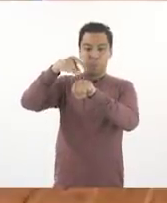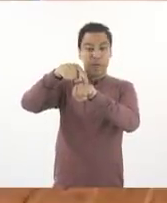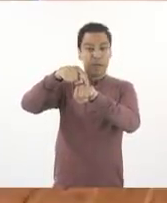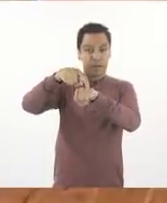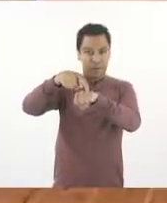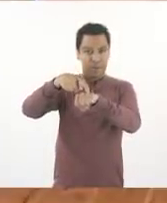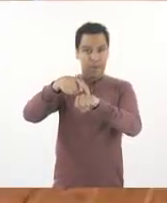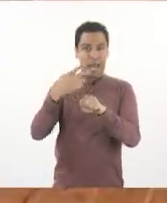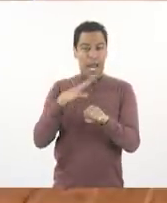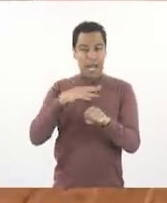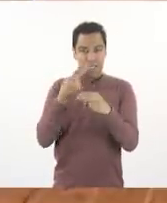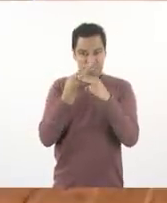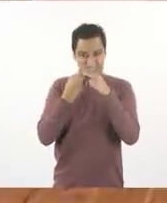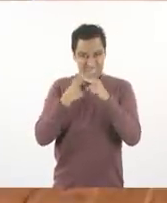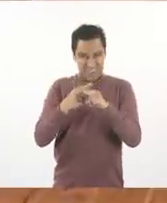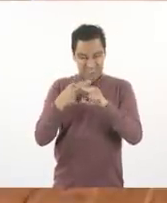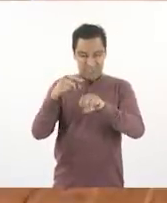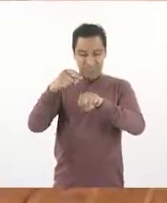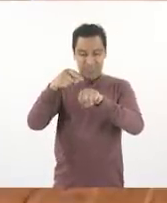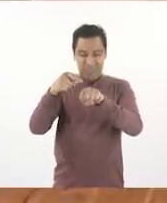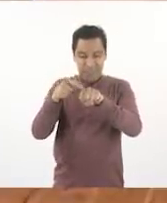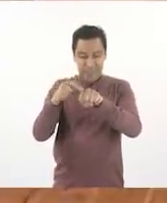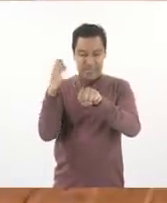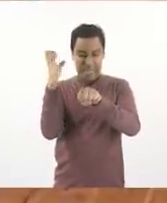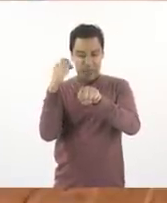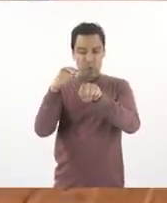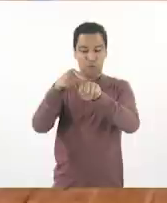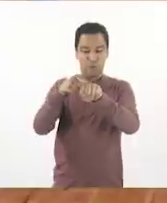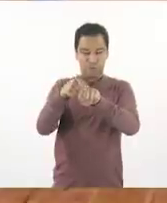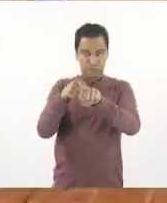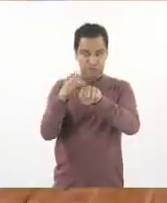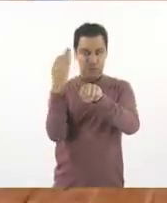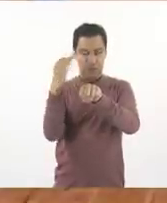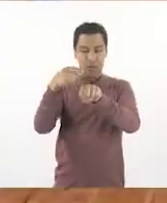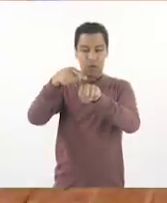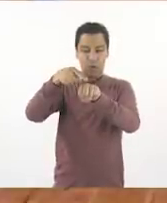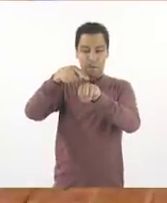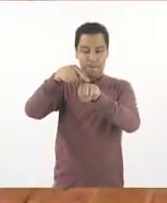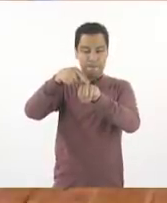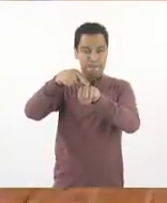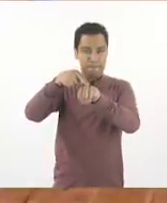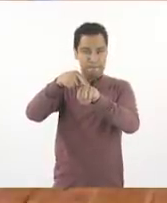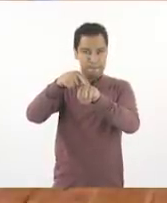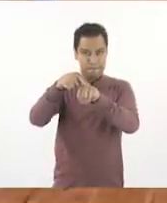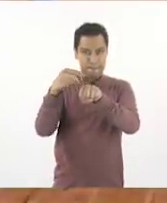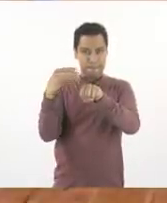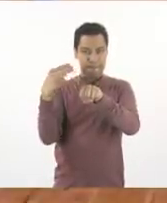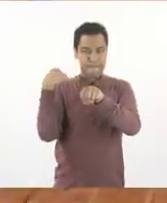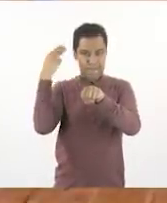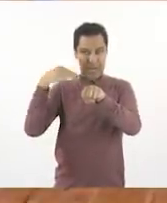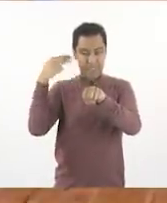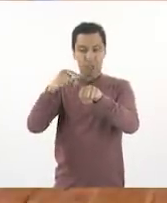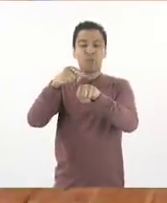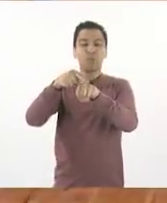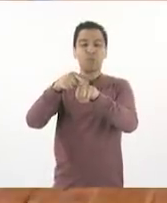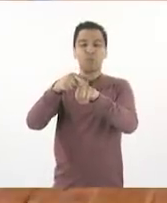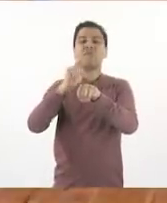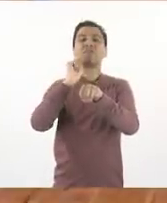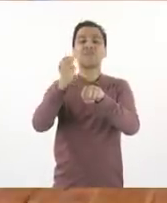días. Creo que cada vez es más fácil, ¿verdad? Sí. Marzo, continuamos en con... la casilla de los 31